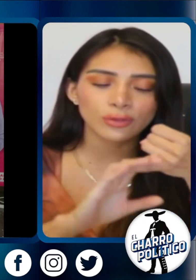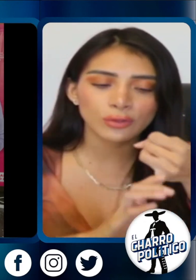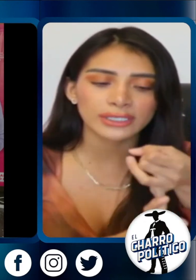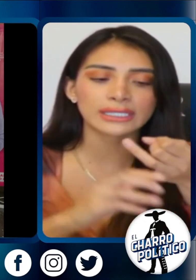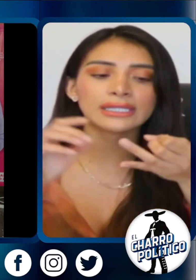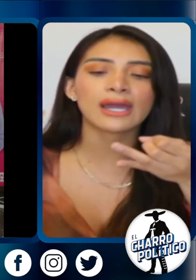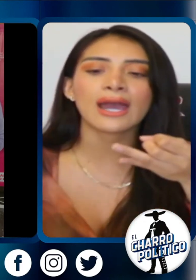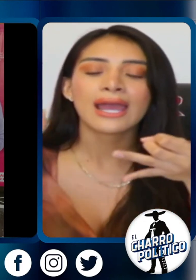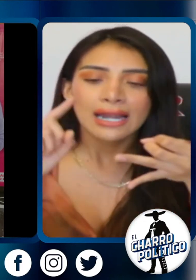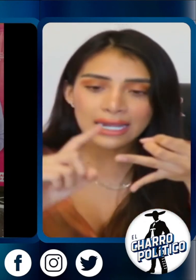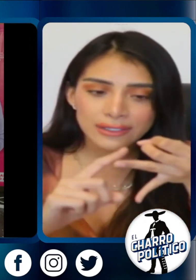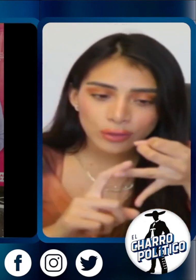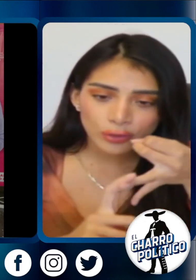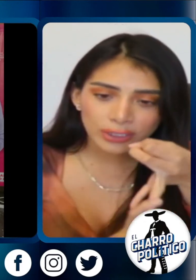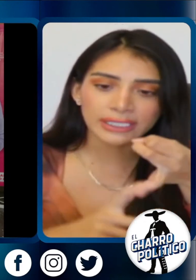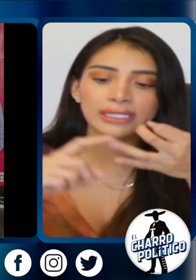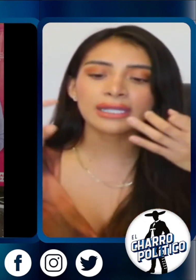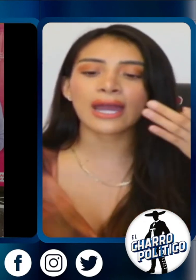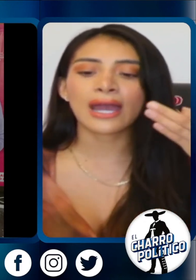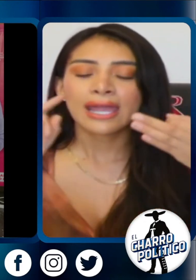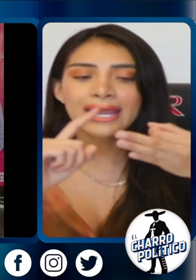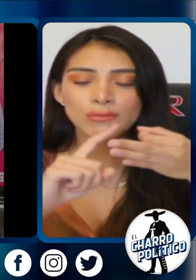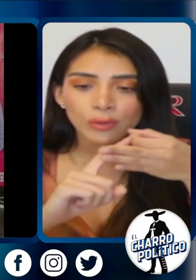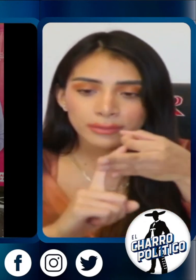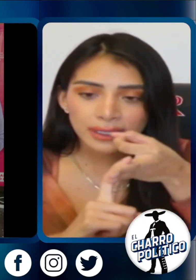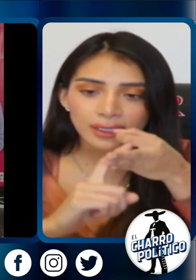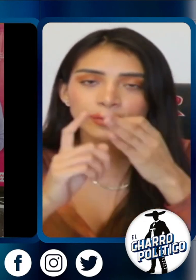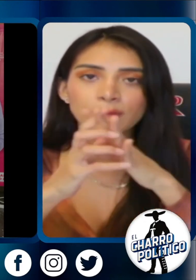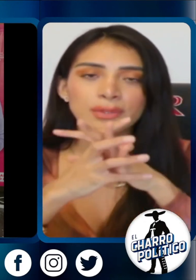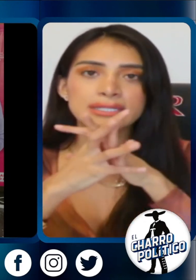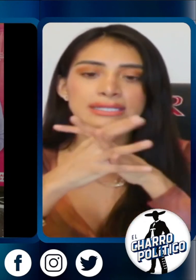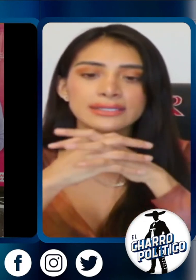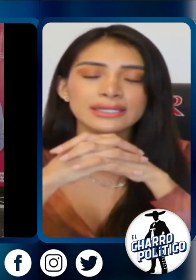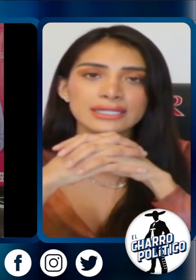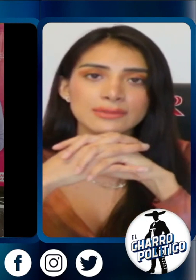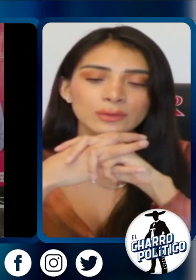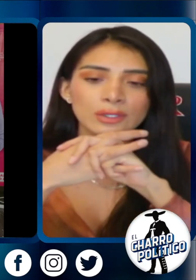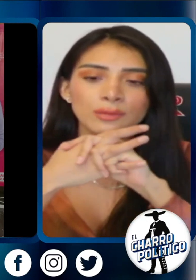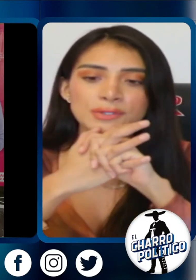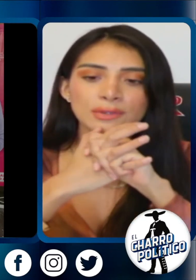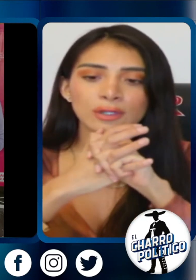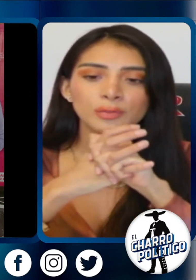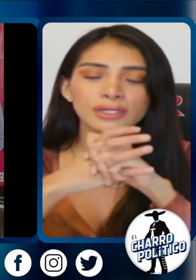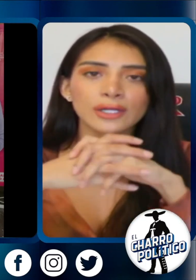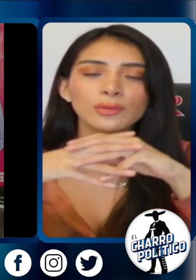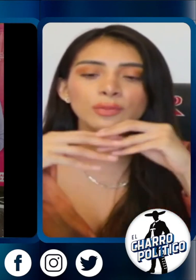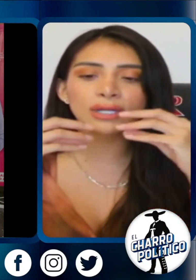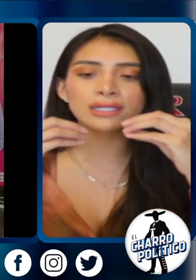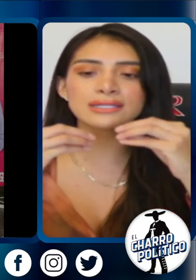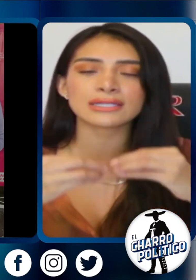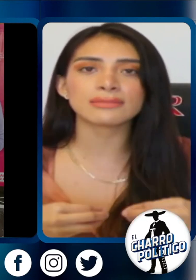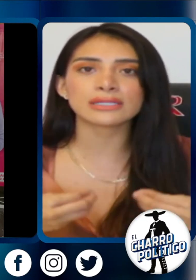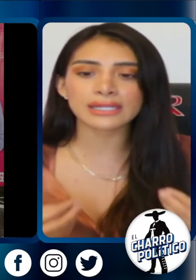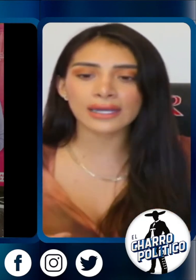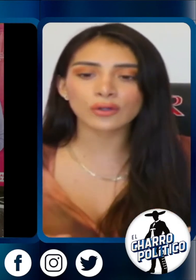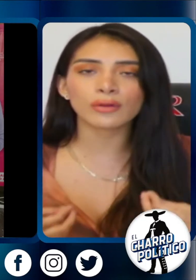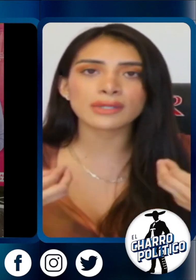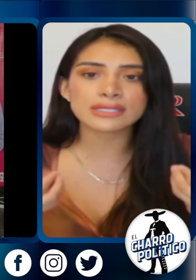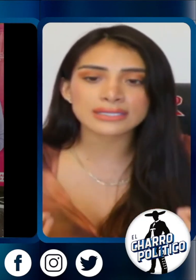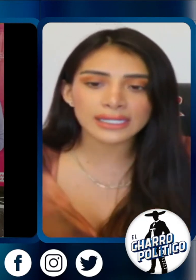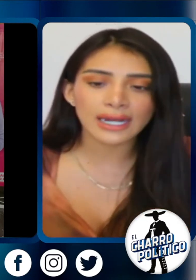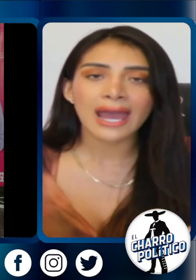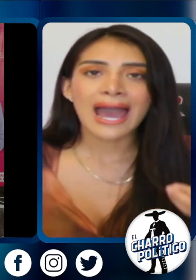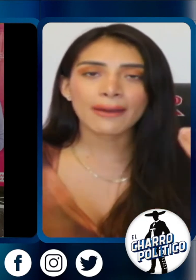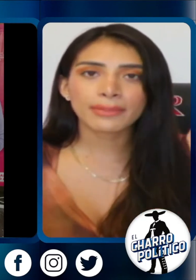la metodología, la ideología, el movimiento del presidente Andrés Manuel López Obrador, porque no puedes invitar,